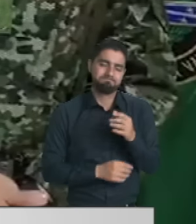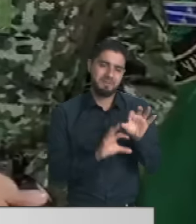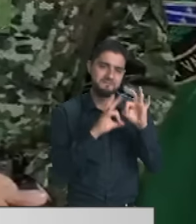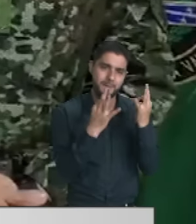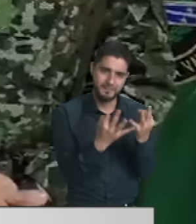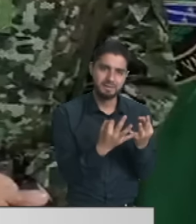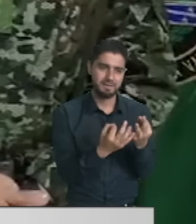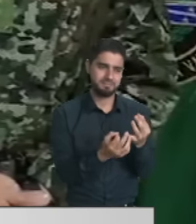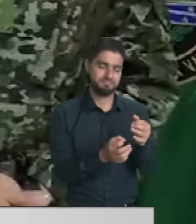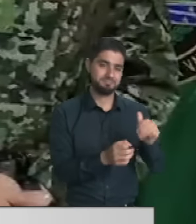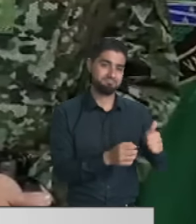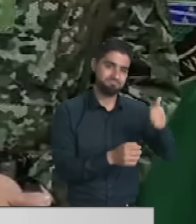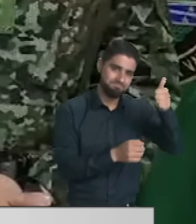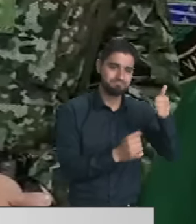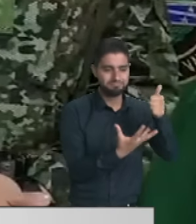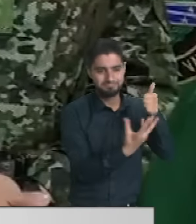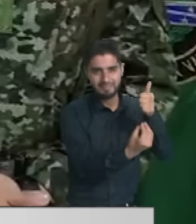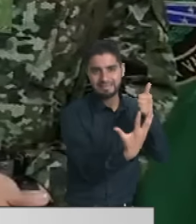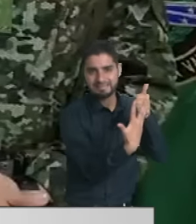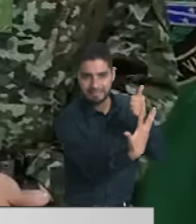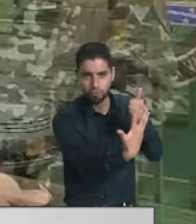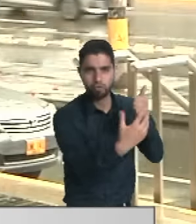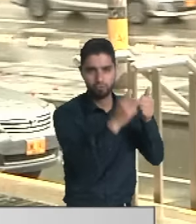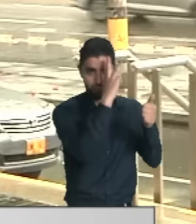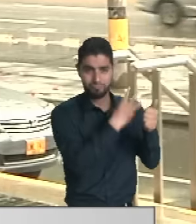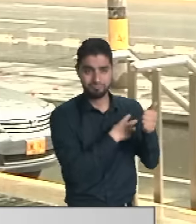que fueron asesinados por este campo minado.